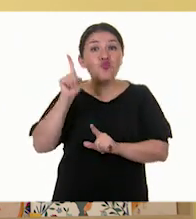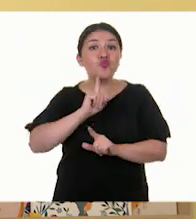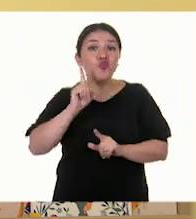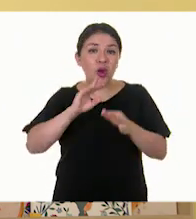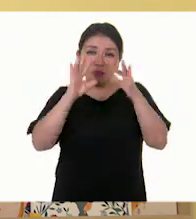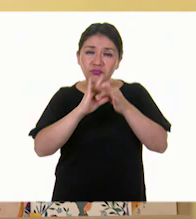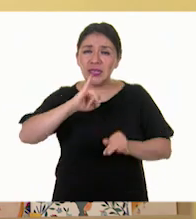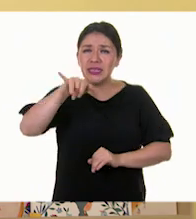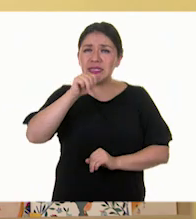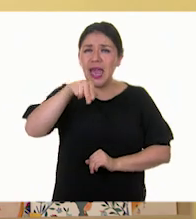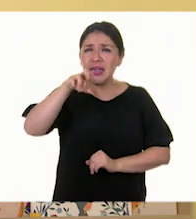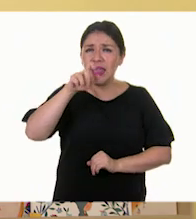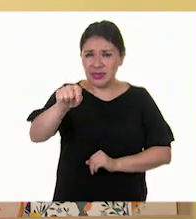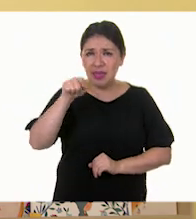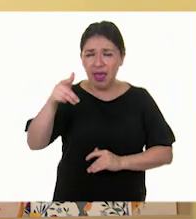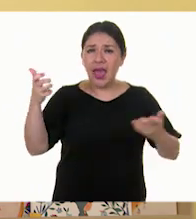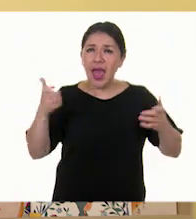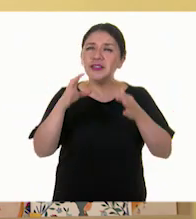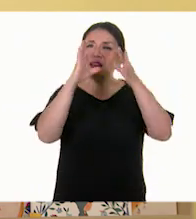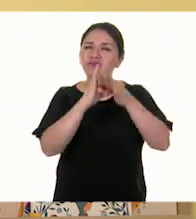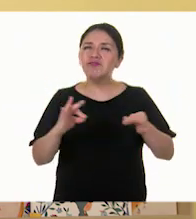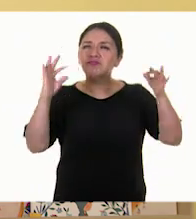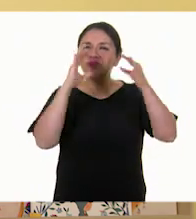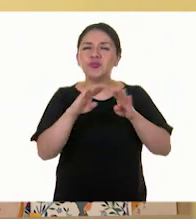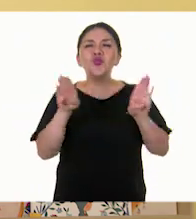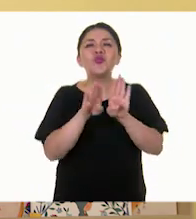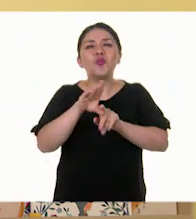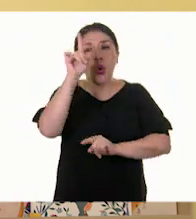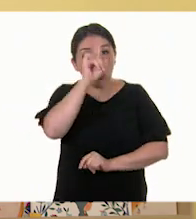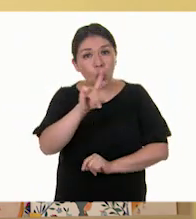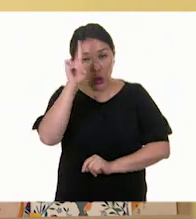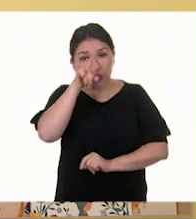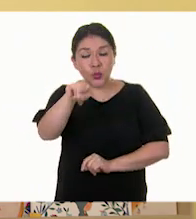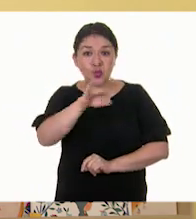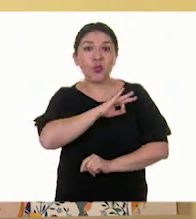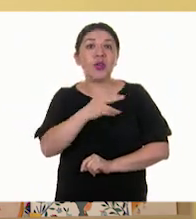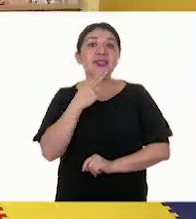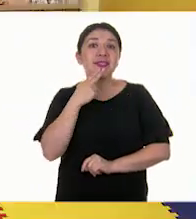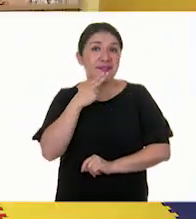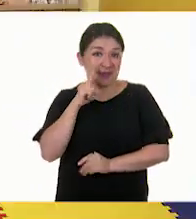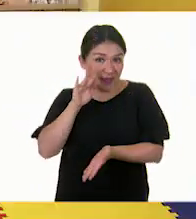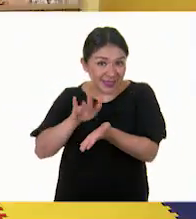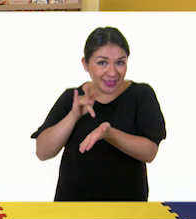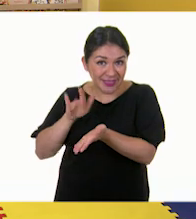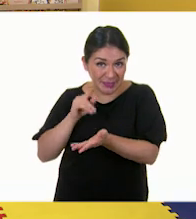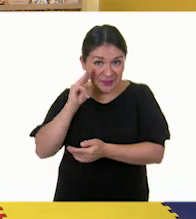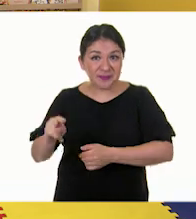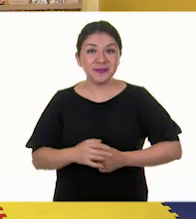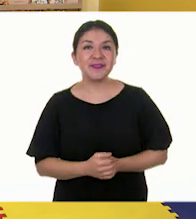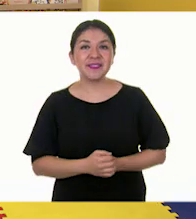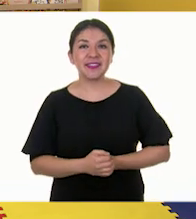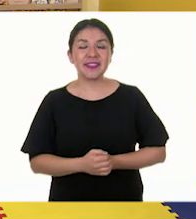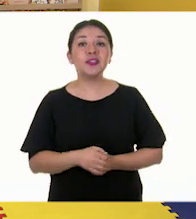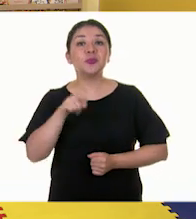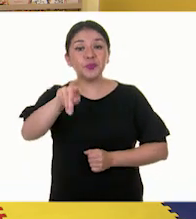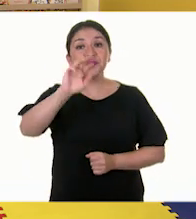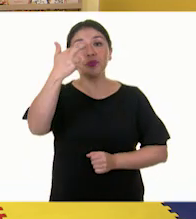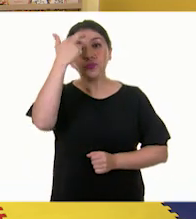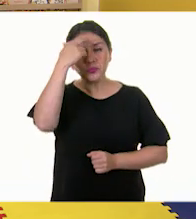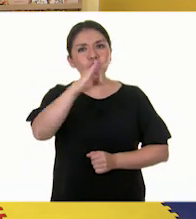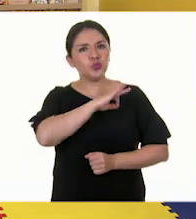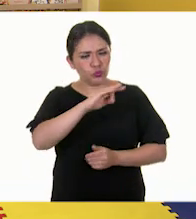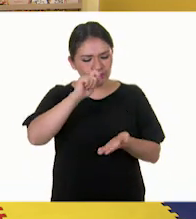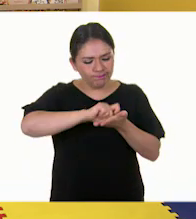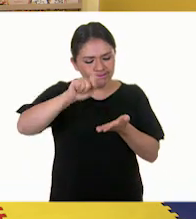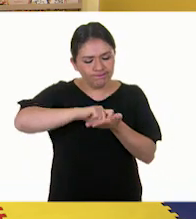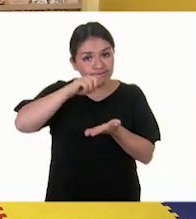narradora Janet Pankowski nos comparte algunos consejos que nos pueden ayudar. ¡Ay, qué emoción! ¡Vamos a verla! Y recuerden que pueden